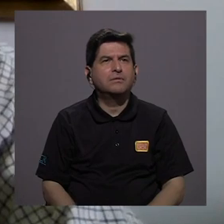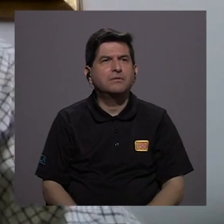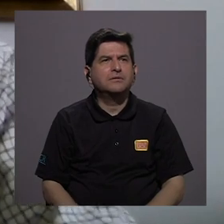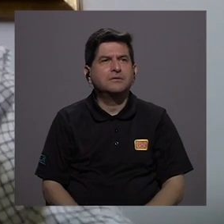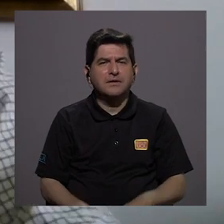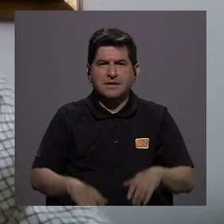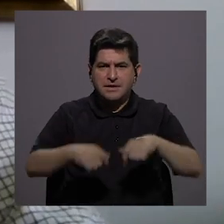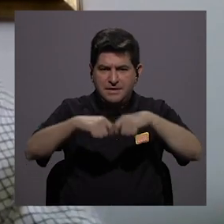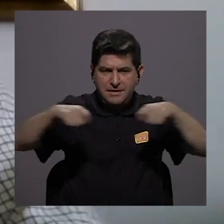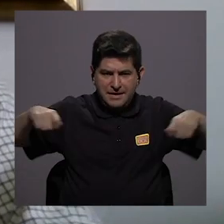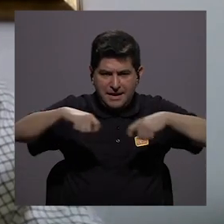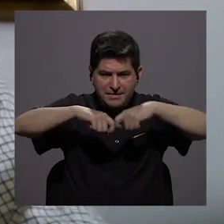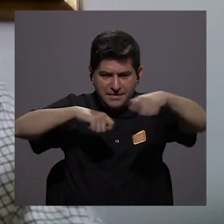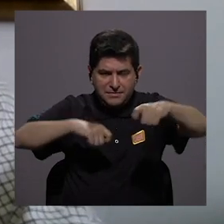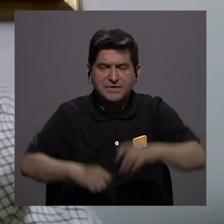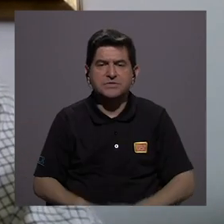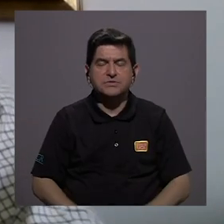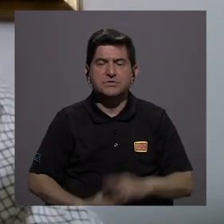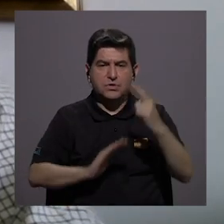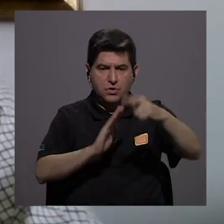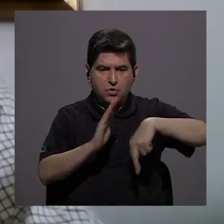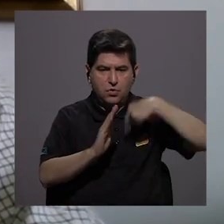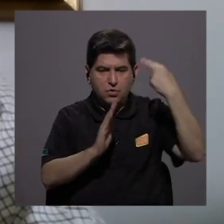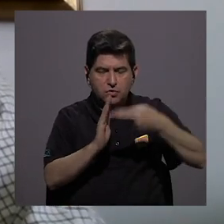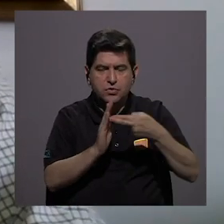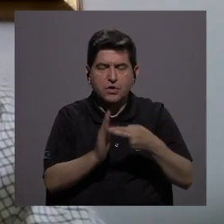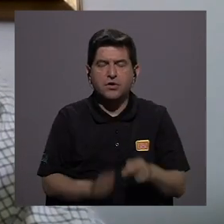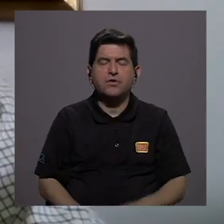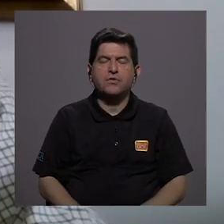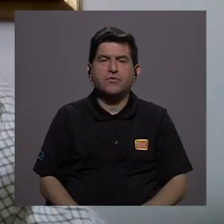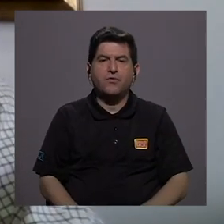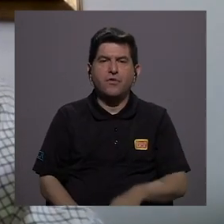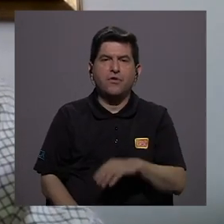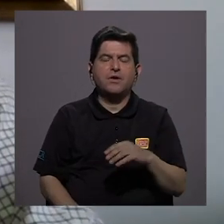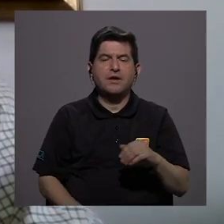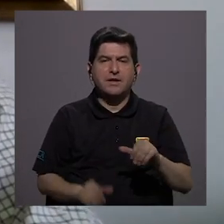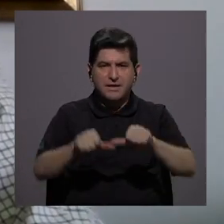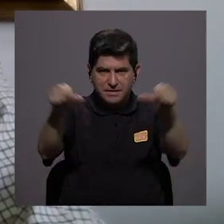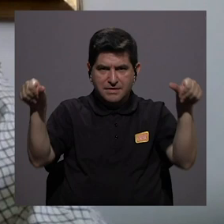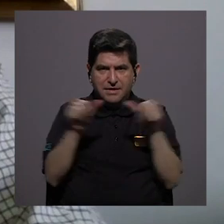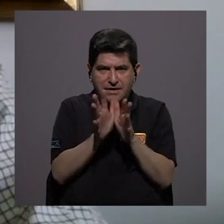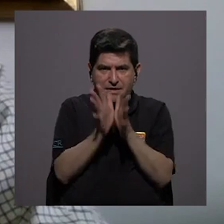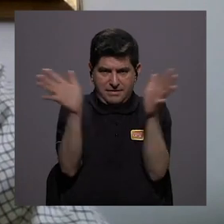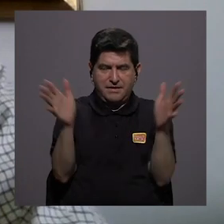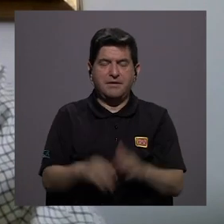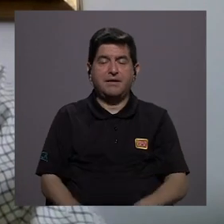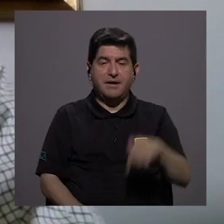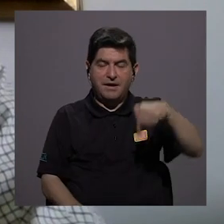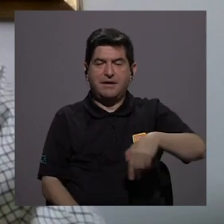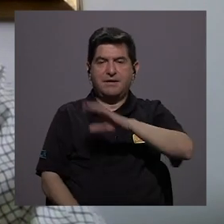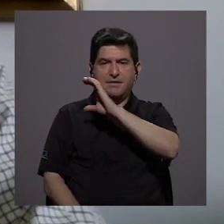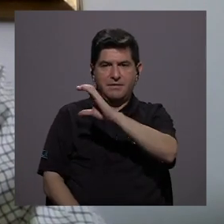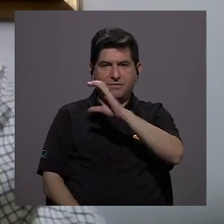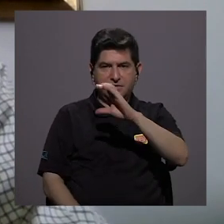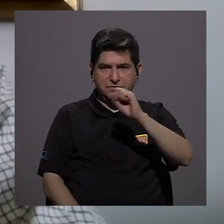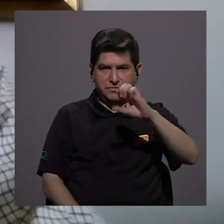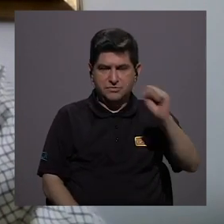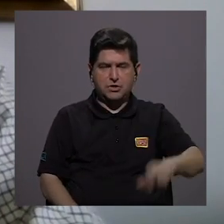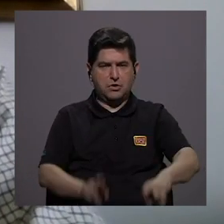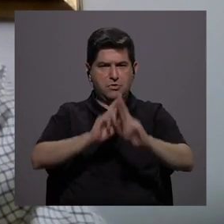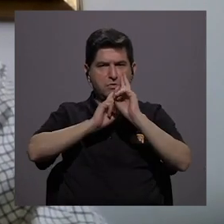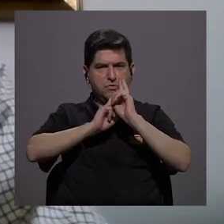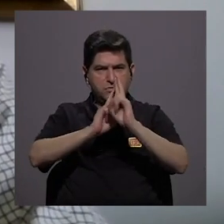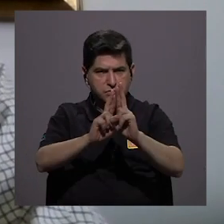con el tamaño del sector público y con el rol del sector público. Uh-huh. Es decir, aquí ahora hemos visto ahora Caja Costarricense del Seguro Social respondiendo